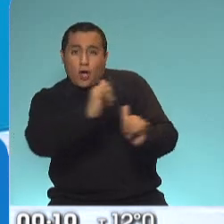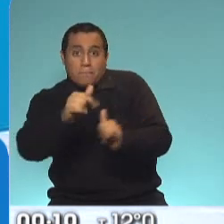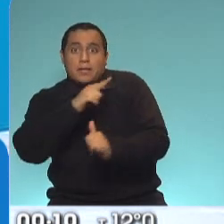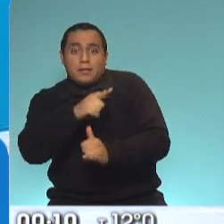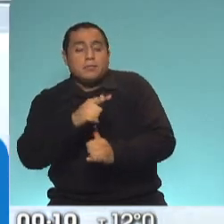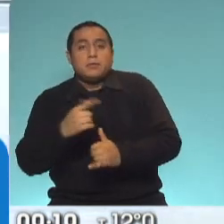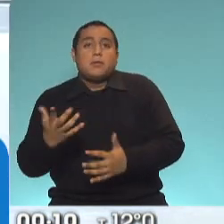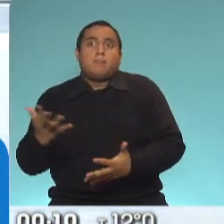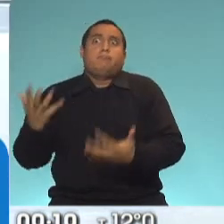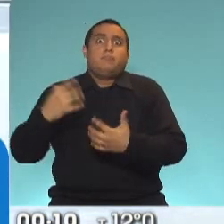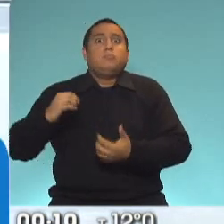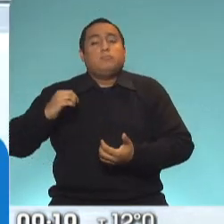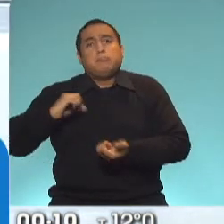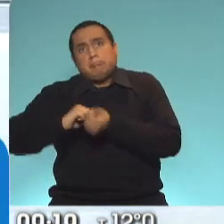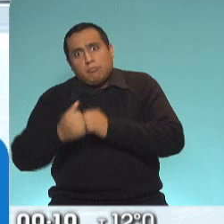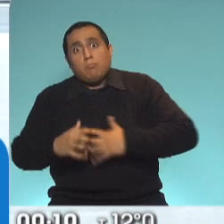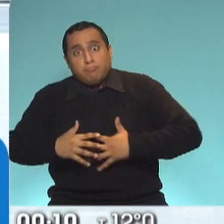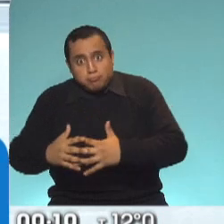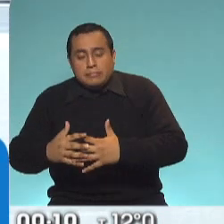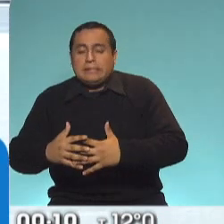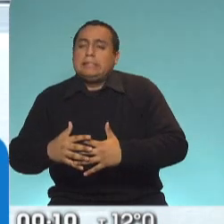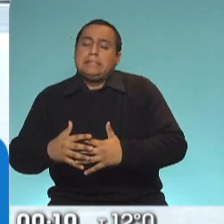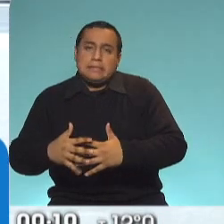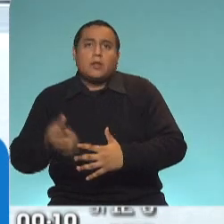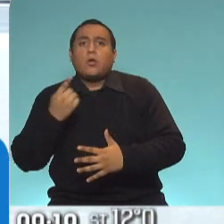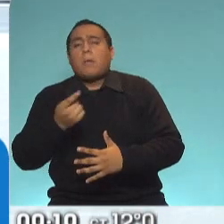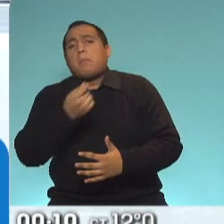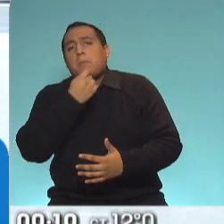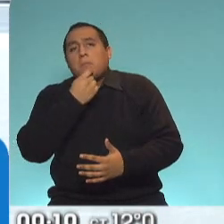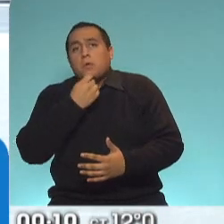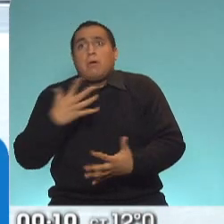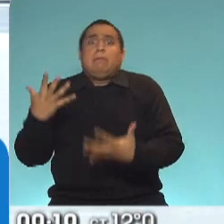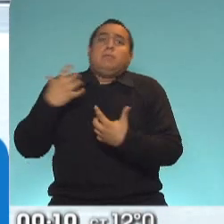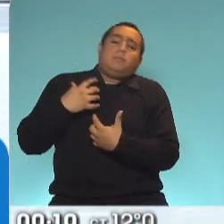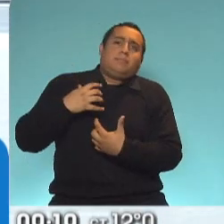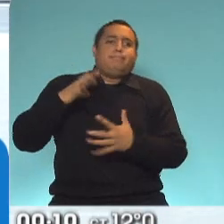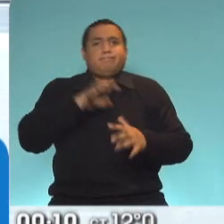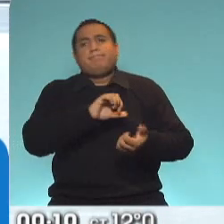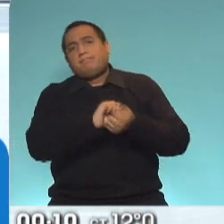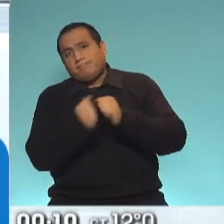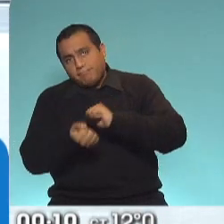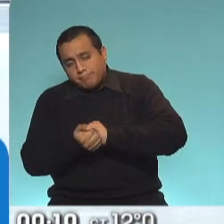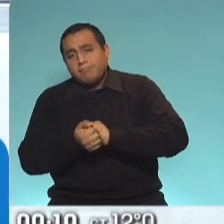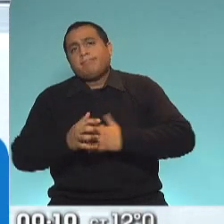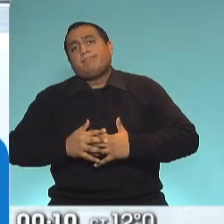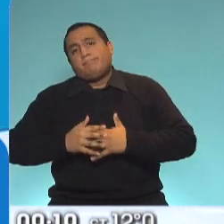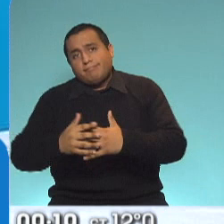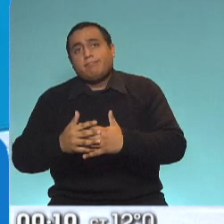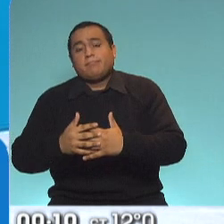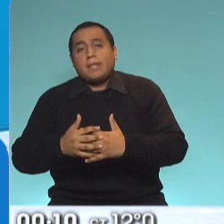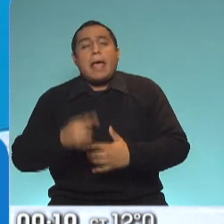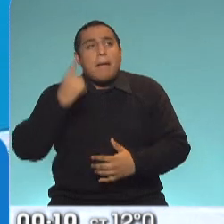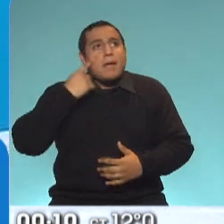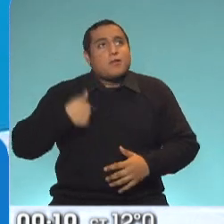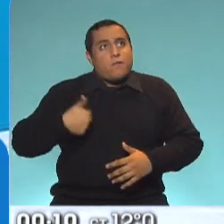embarazo forzado. Un embarazo forzado es aquel que no pudimos evitar en momentos en que no estamos preparados y